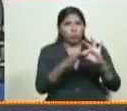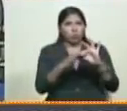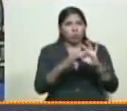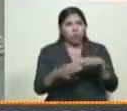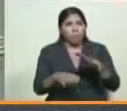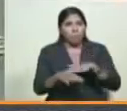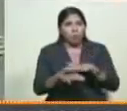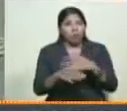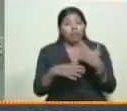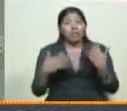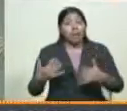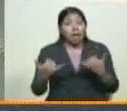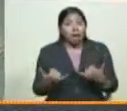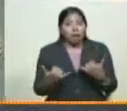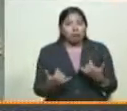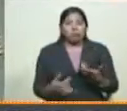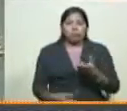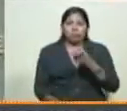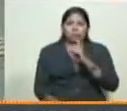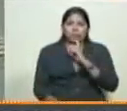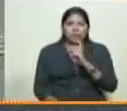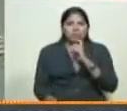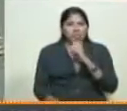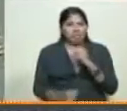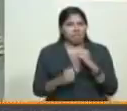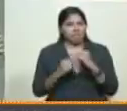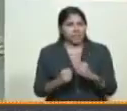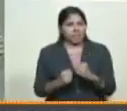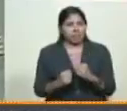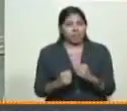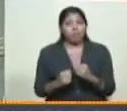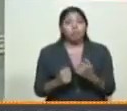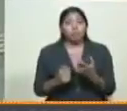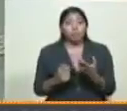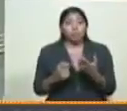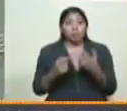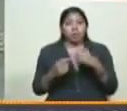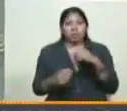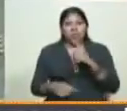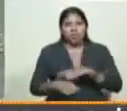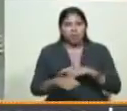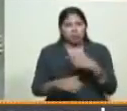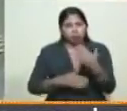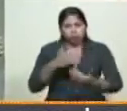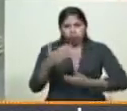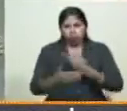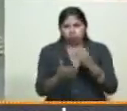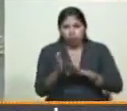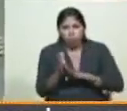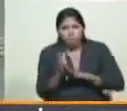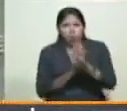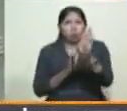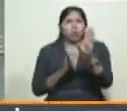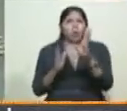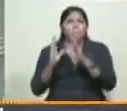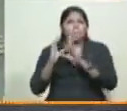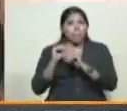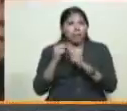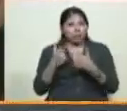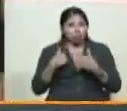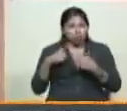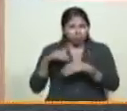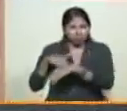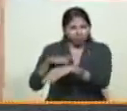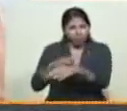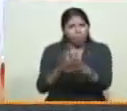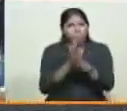porque vienen tiempos de gloria, vienen tiempos de prosperidad, vienen tiempos de nueva esperanza, y yo le pido el